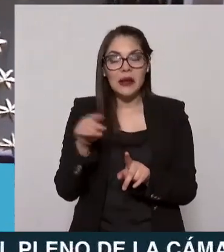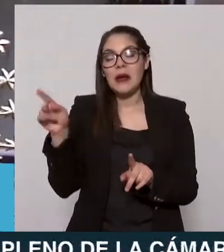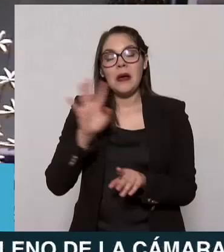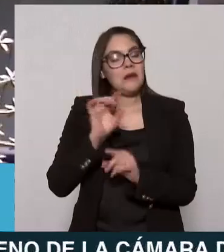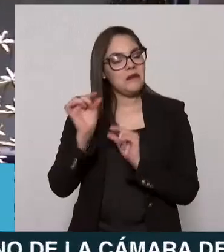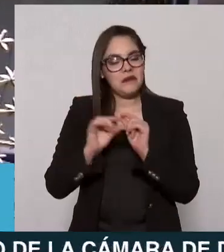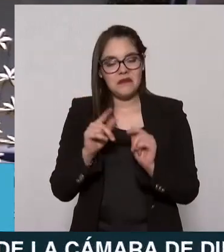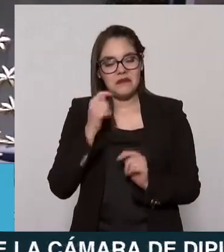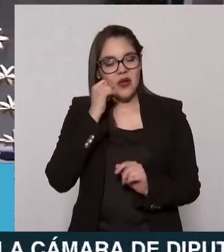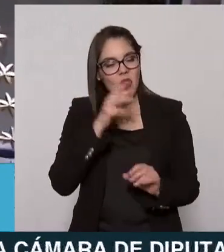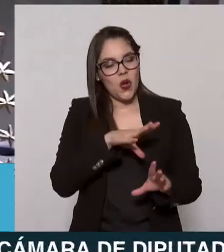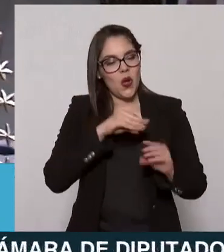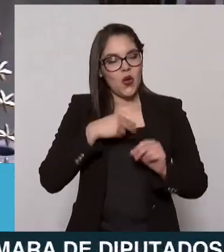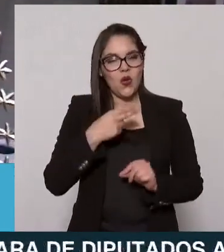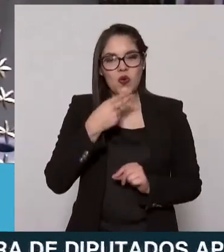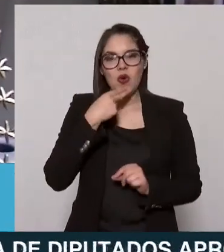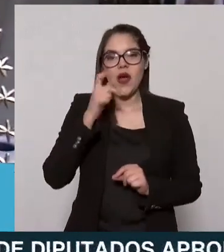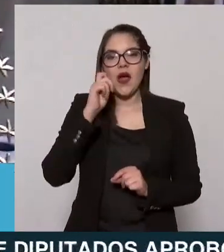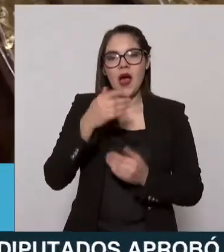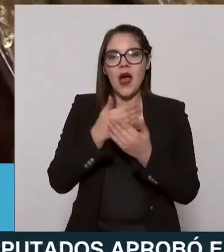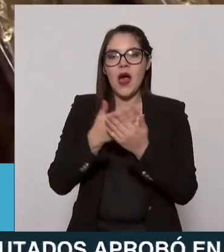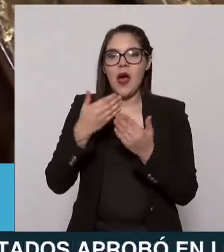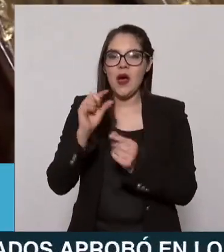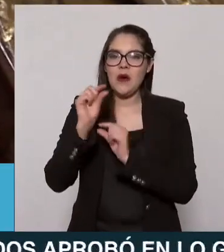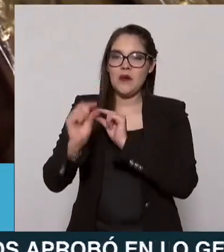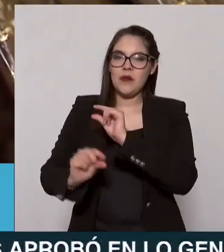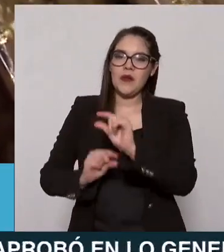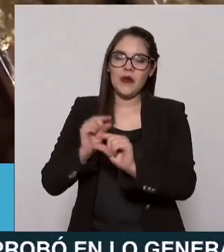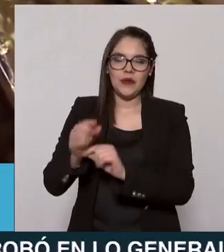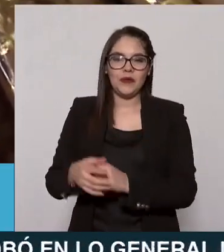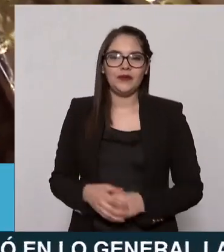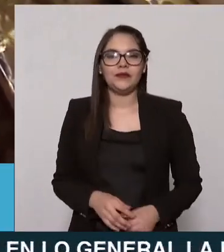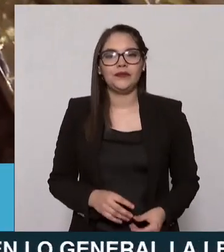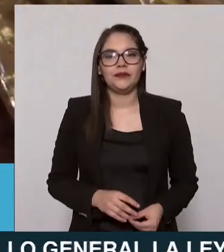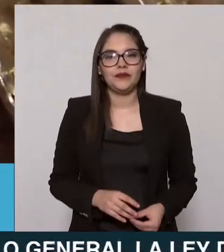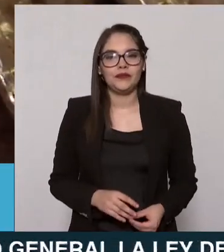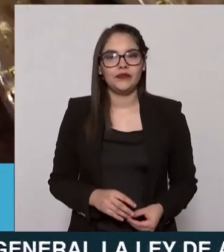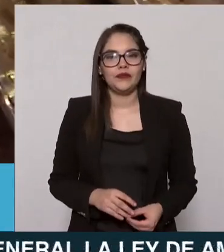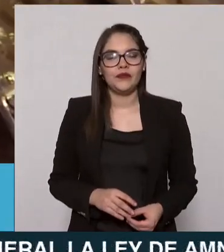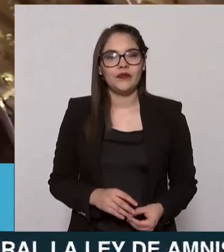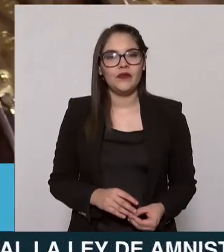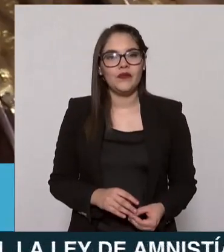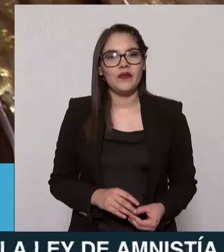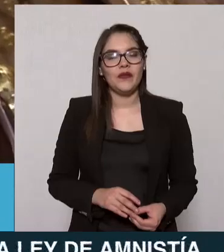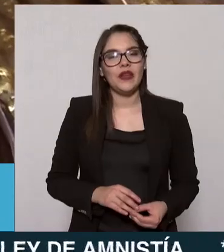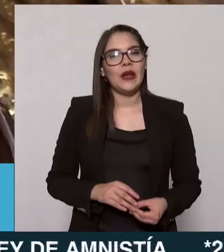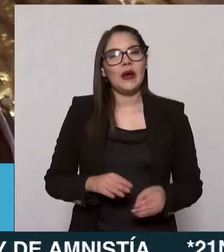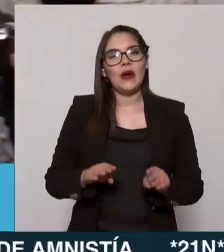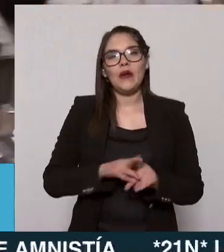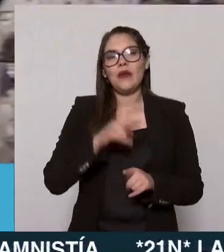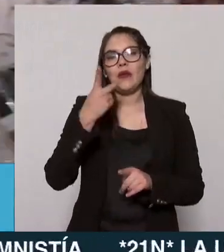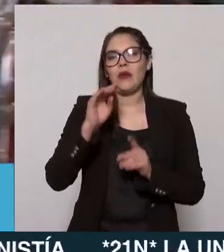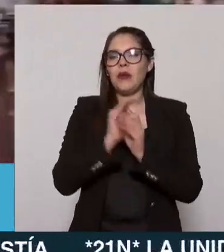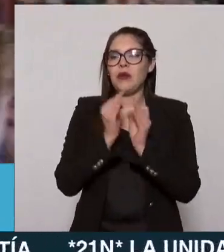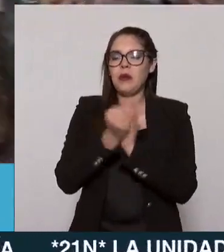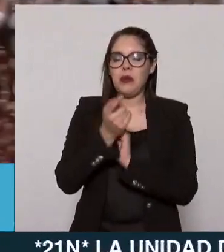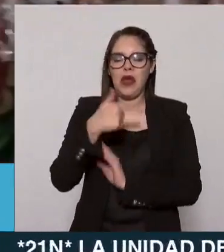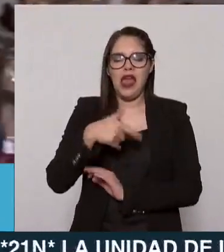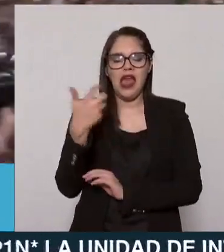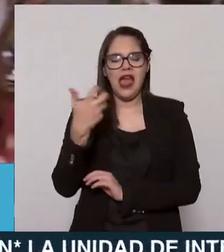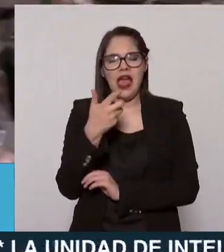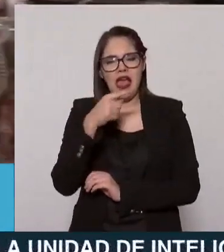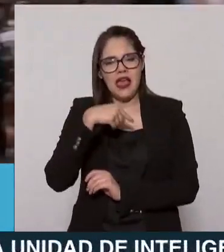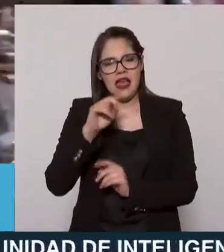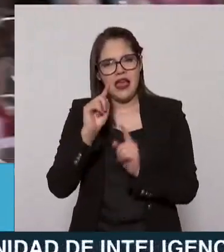poder llevar a cabo la conquista a través de la evangelización? Bueno, es parte de, la estrategia que desarrolla la